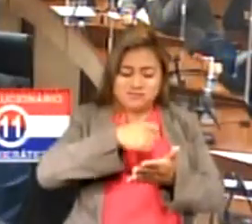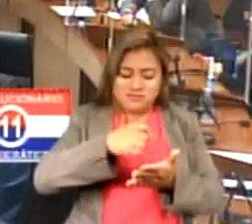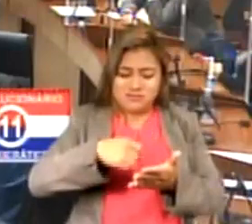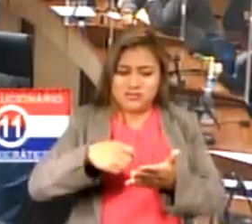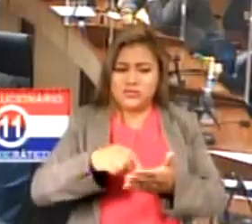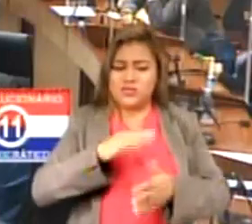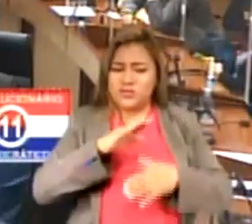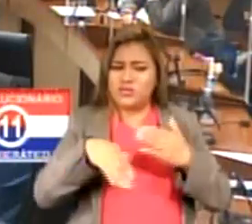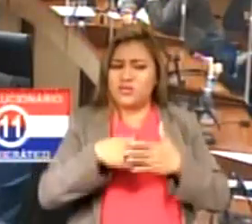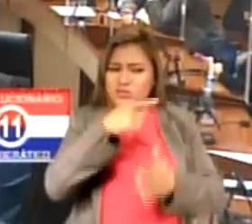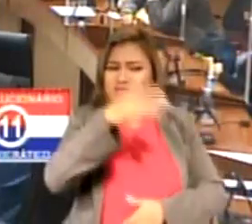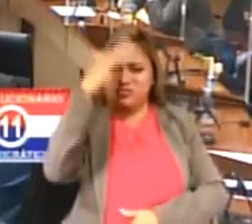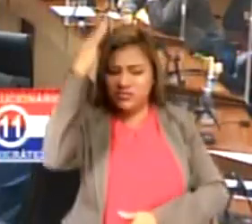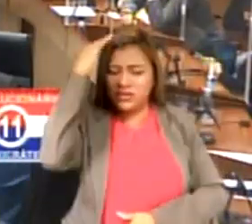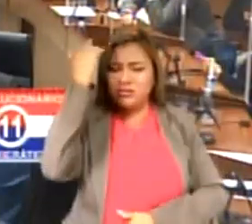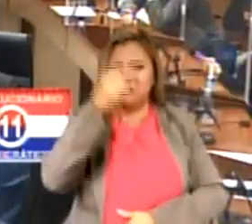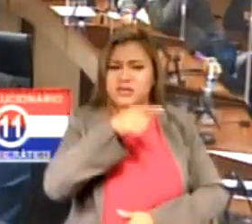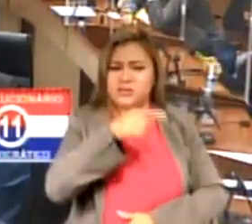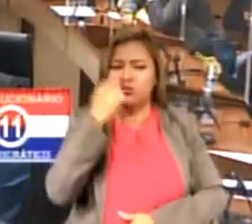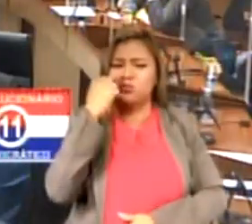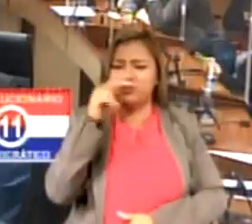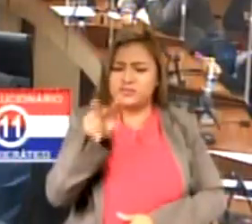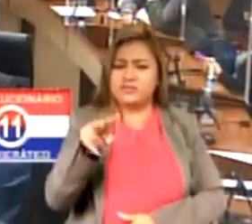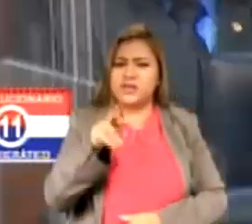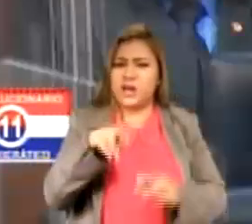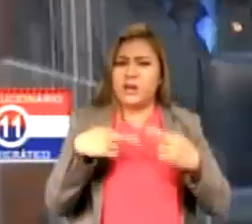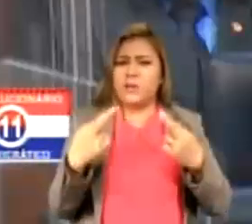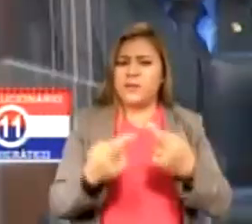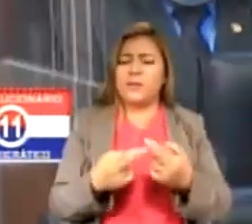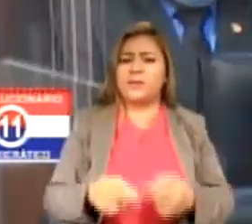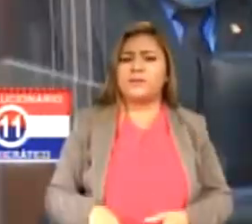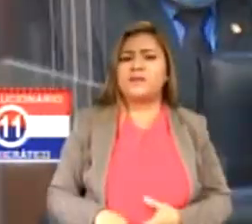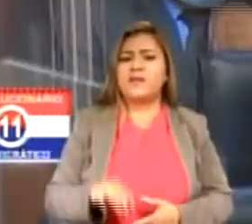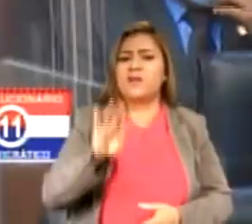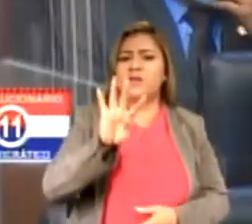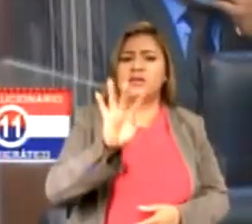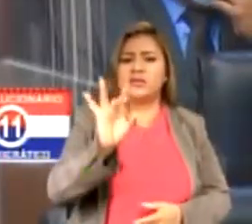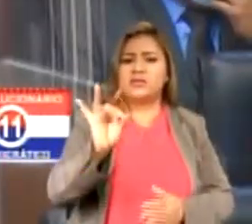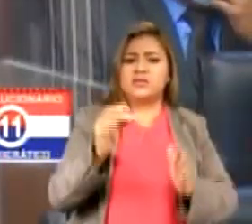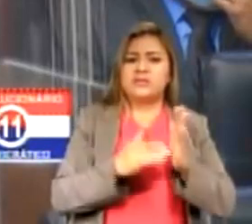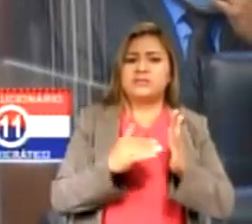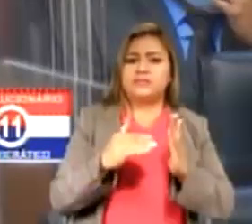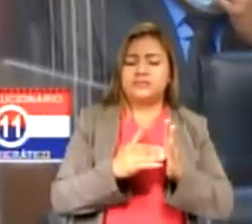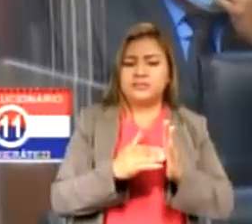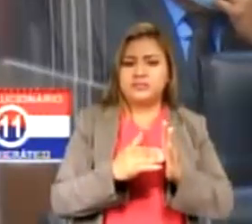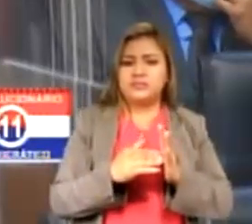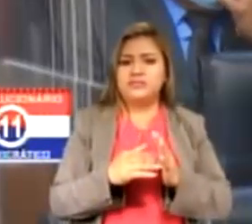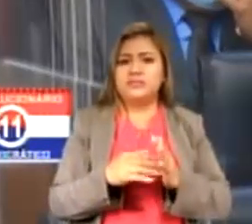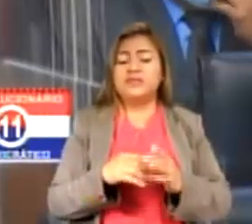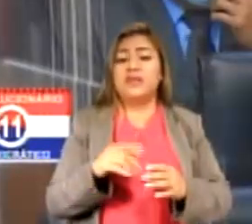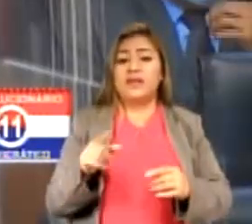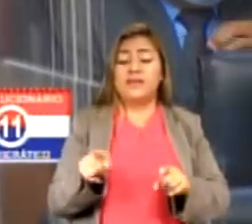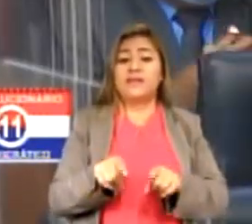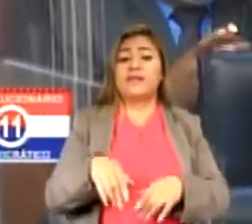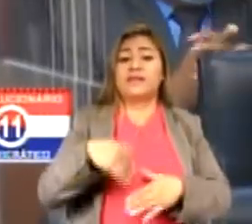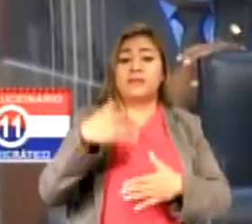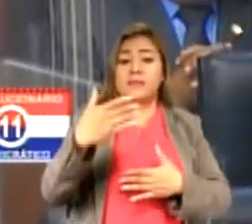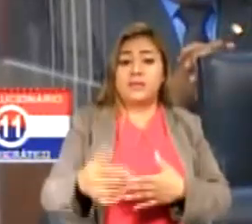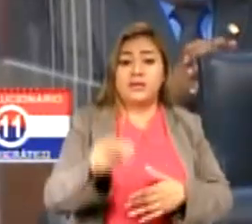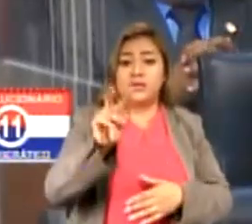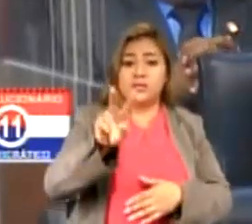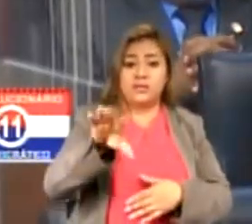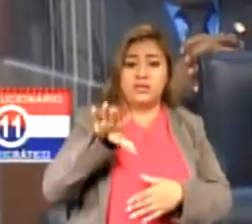2018 se percataron de un déficit de 48 millones y después de otro déficit de